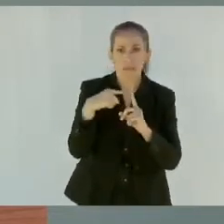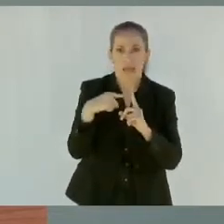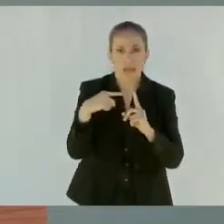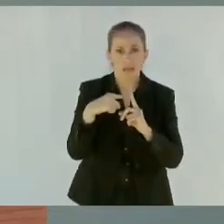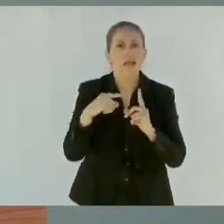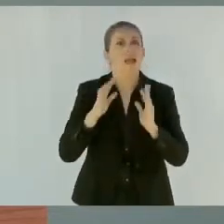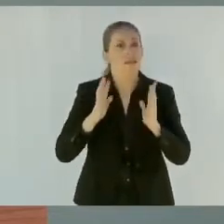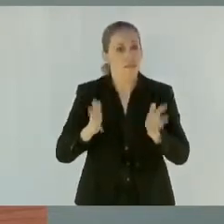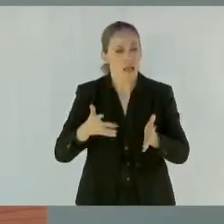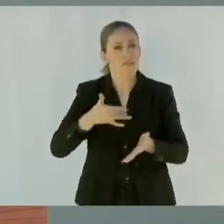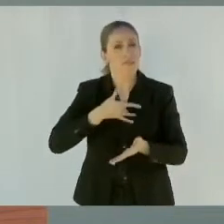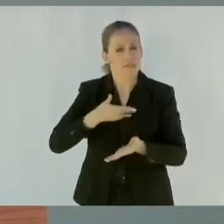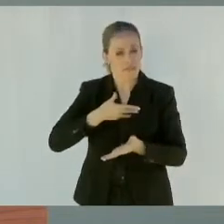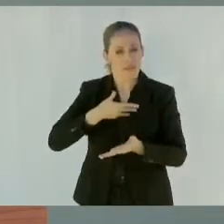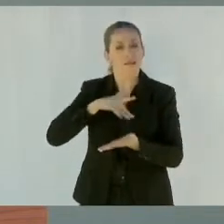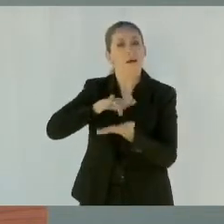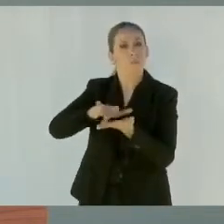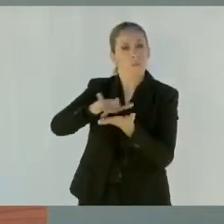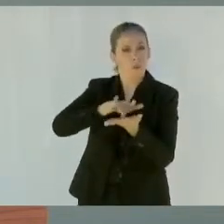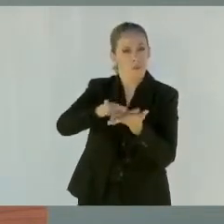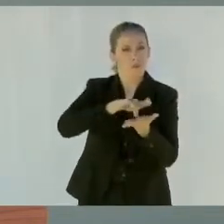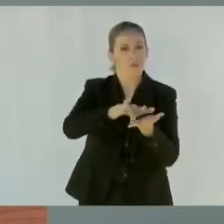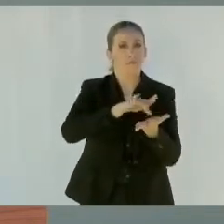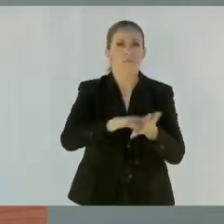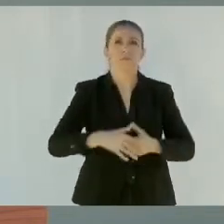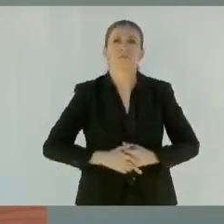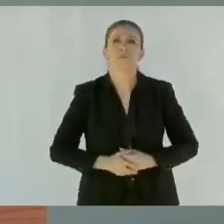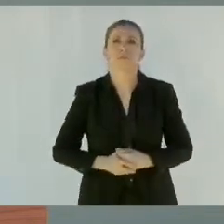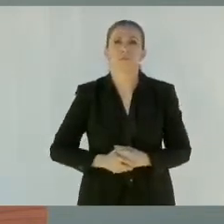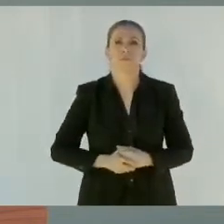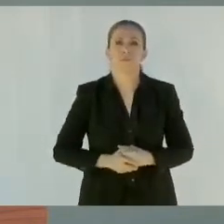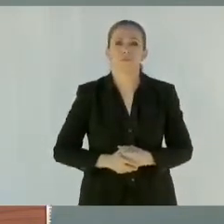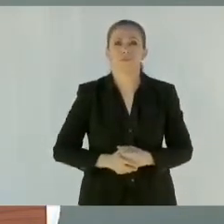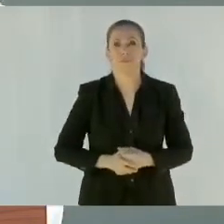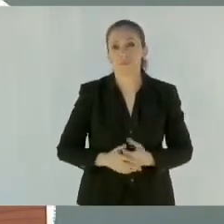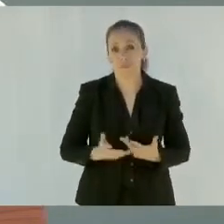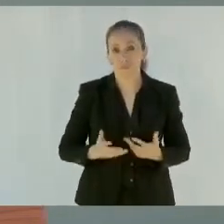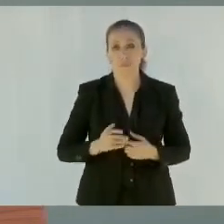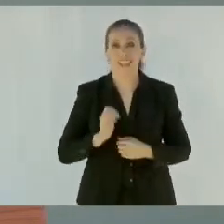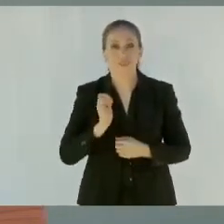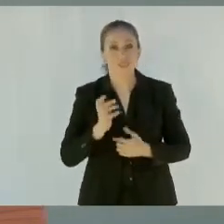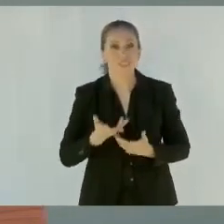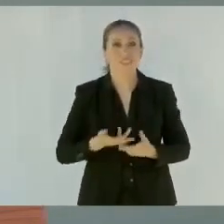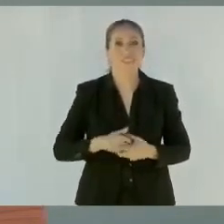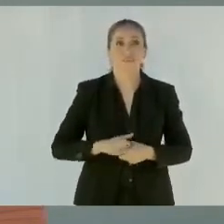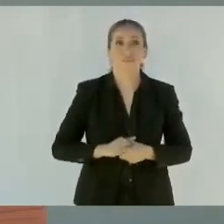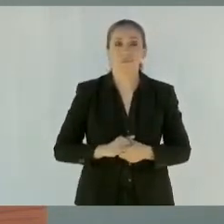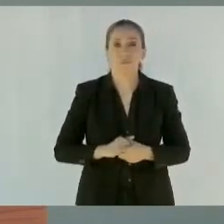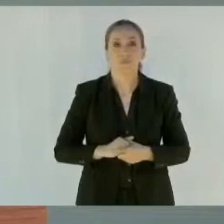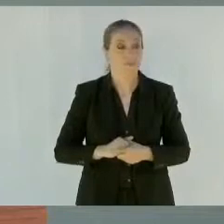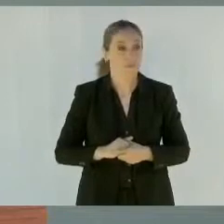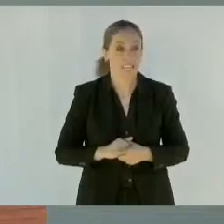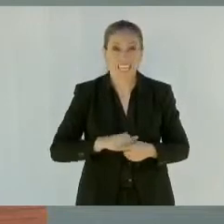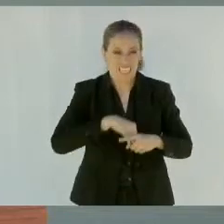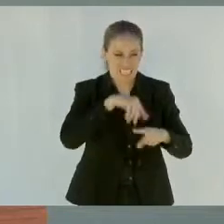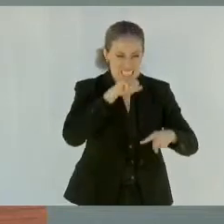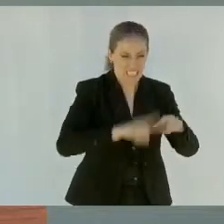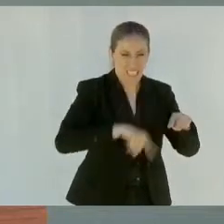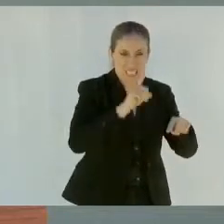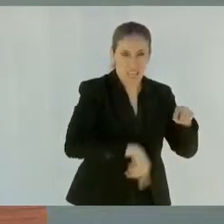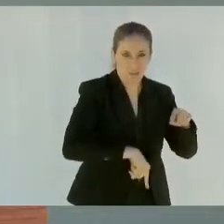manera directa estos apoyos. Entonces, si no hay corrupción,